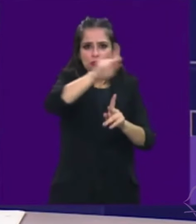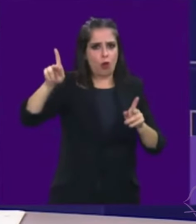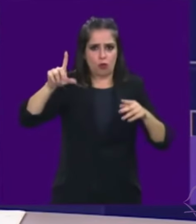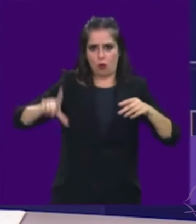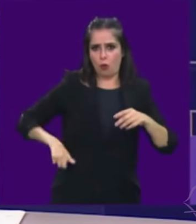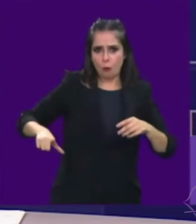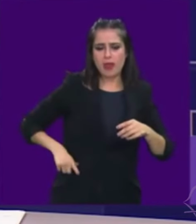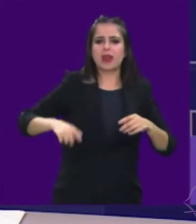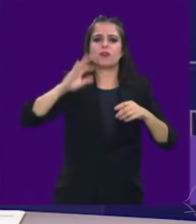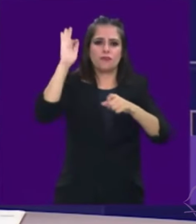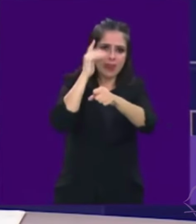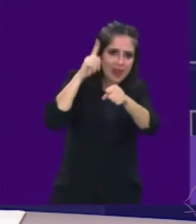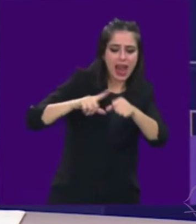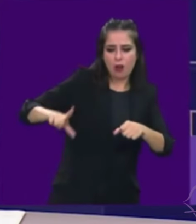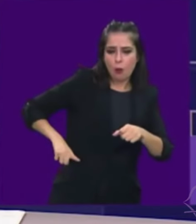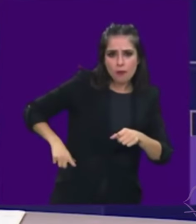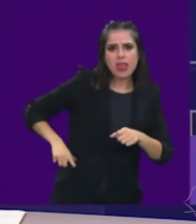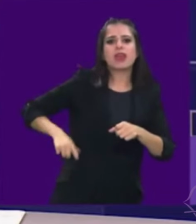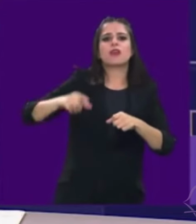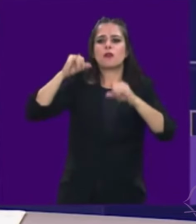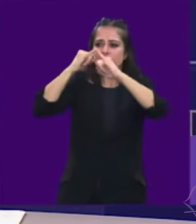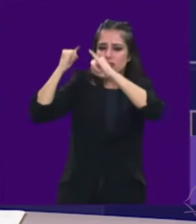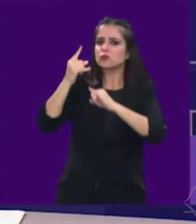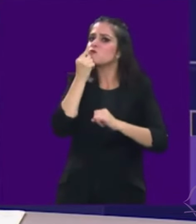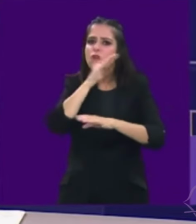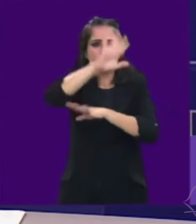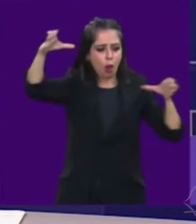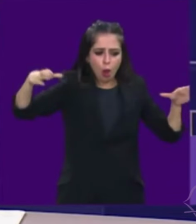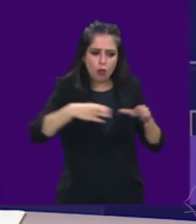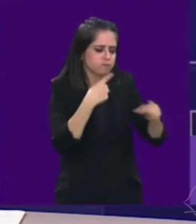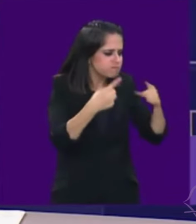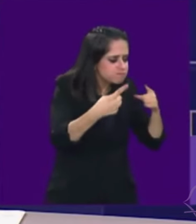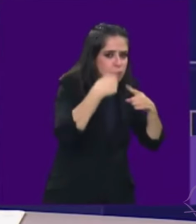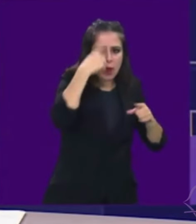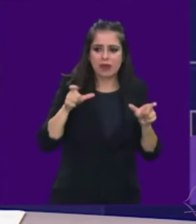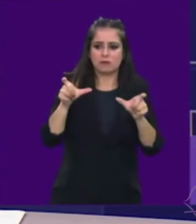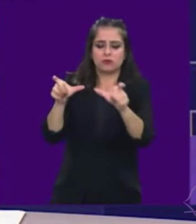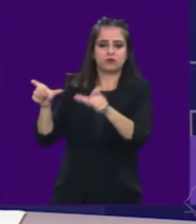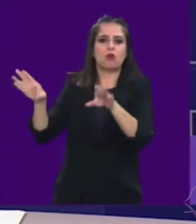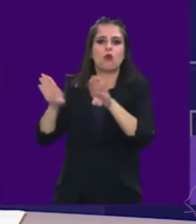y todas las instituciones. Y vamos a trabajar todos los días. Segundo,